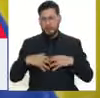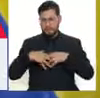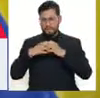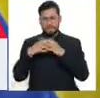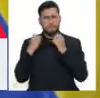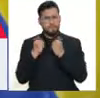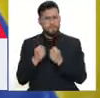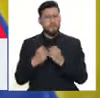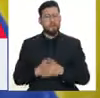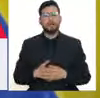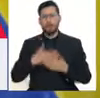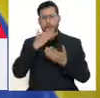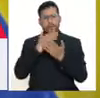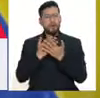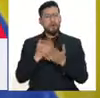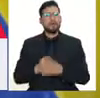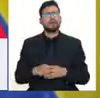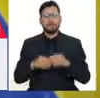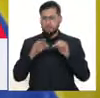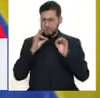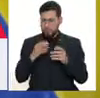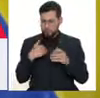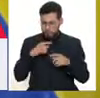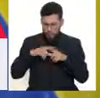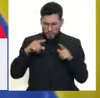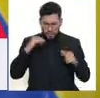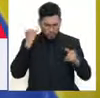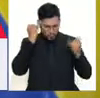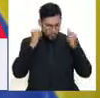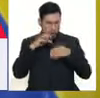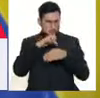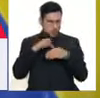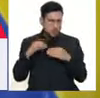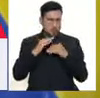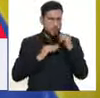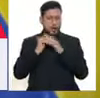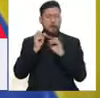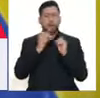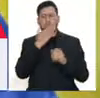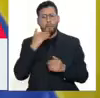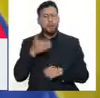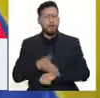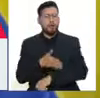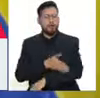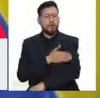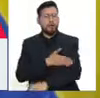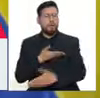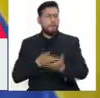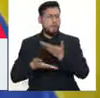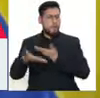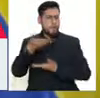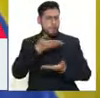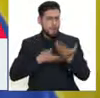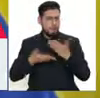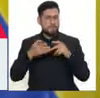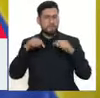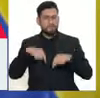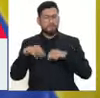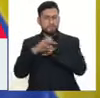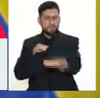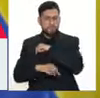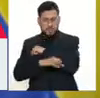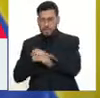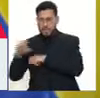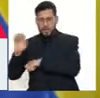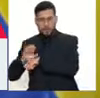reforzar las capacidades técnicas y de infraestructura para mejorar la productividad en nuestros